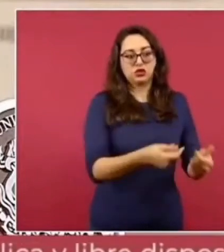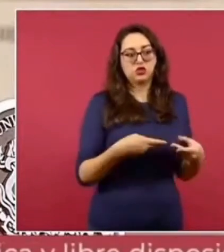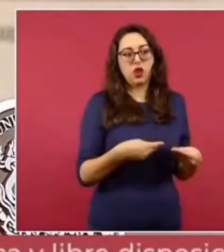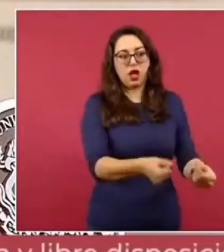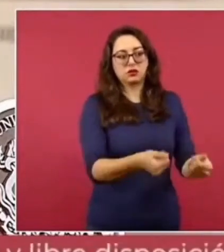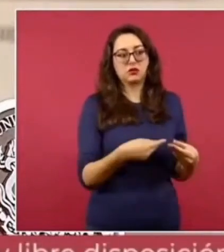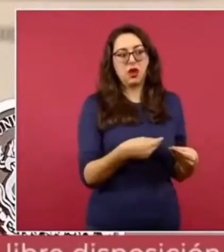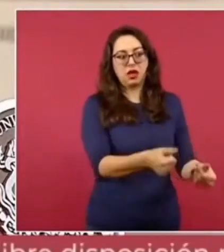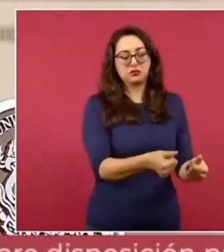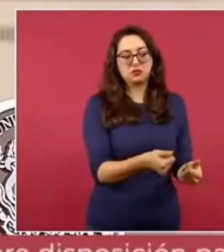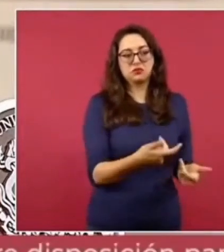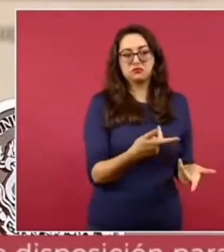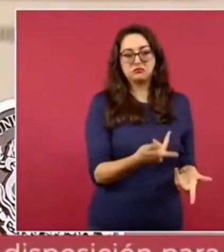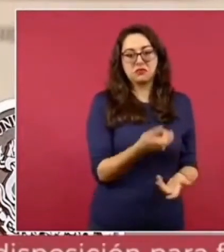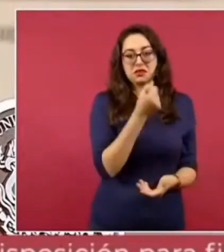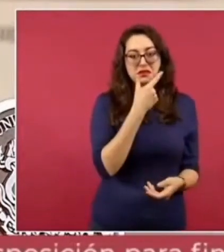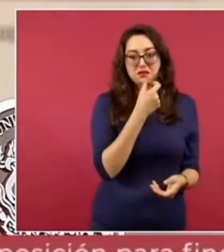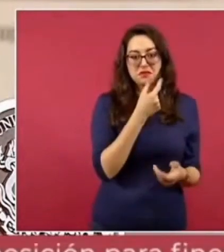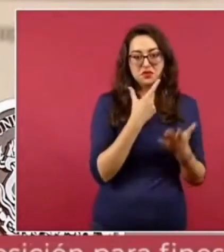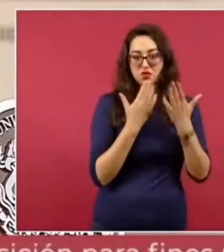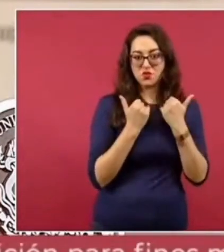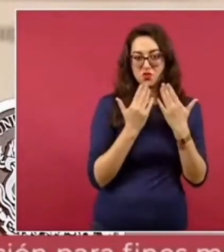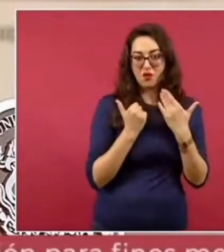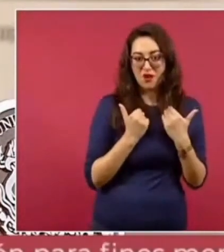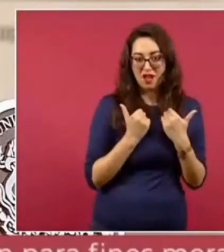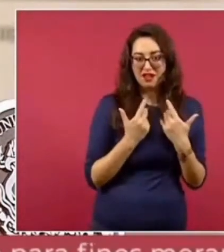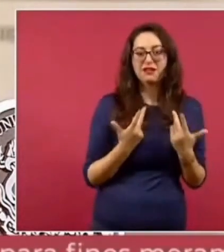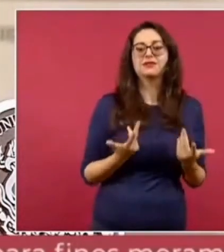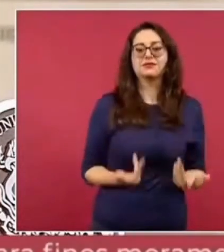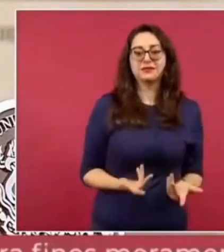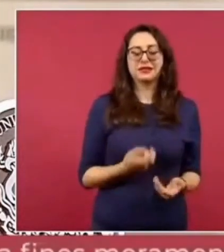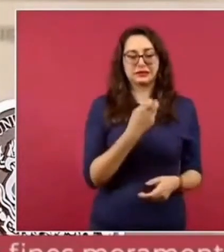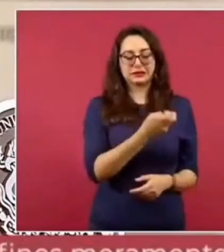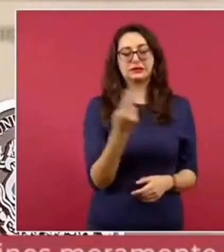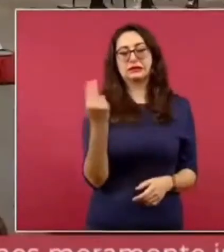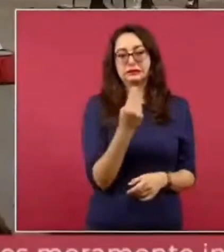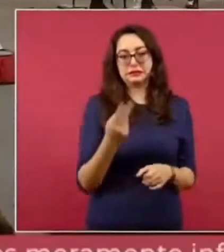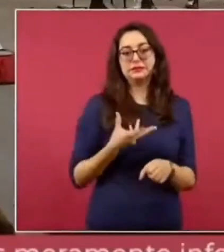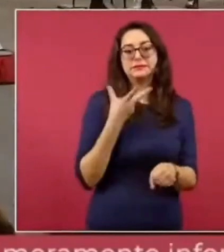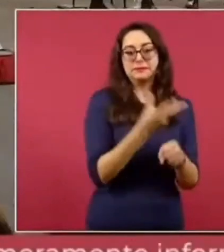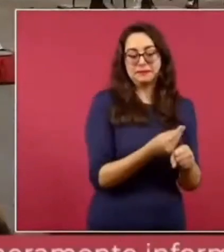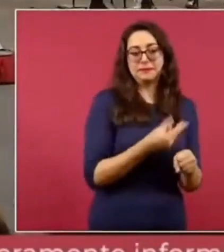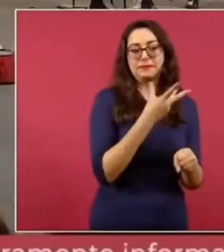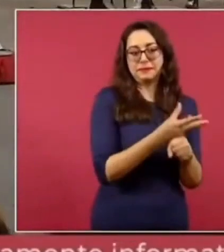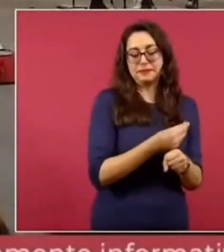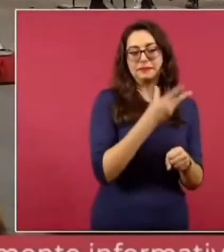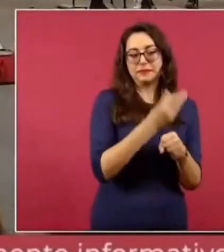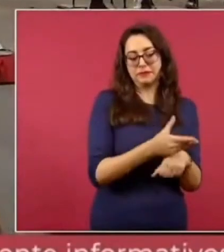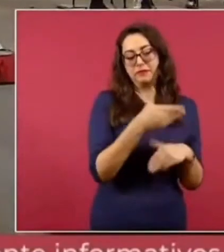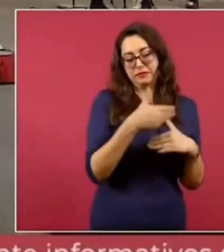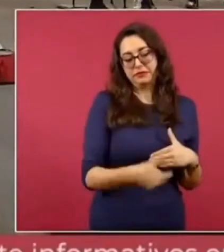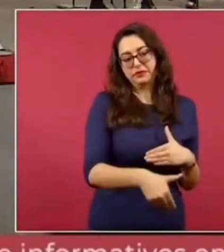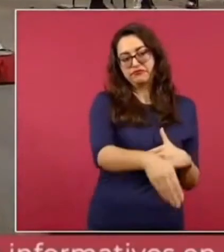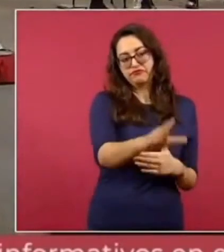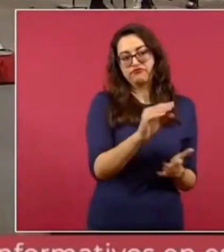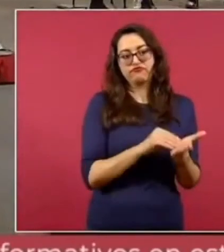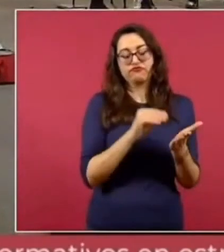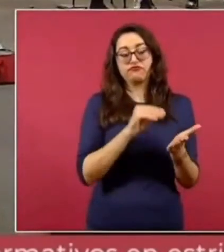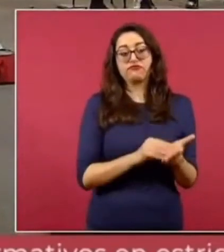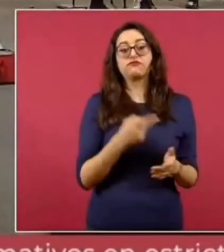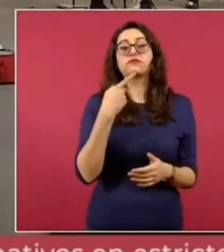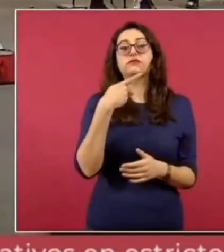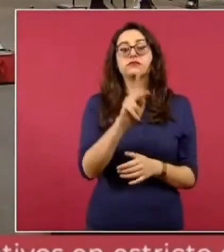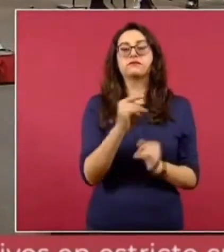Ahora, estos resultados que se acaban de ver tienen que ver también con un